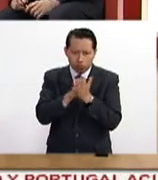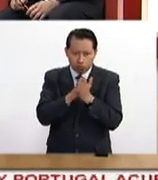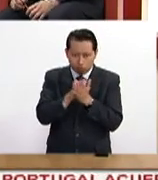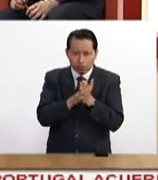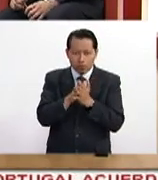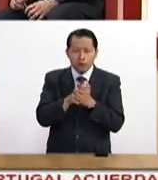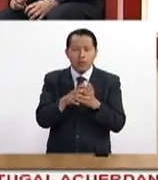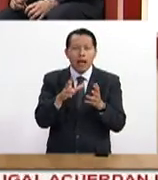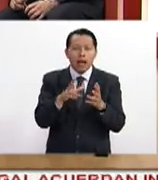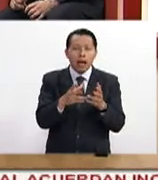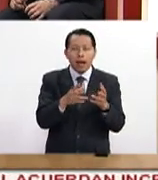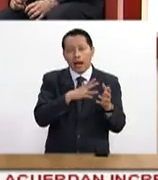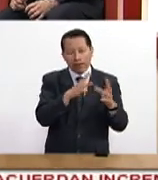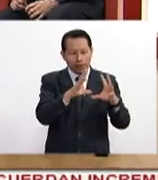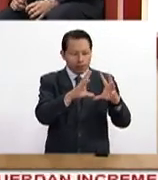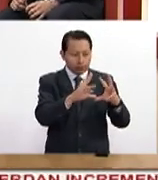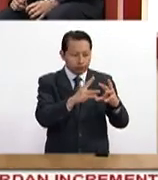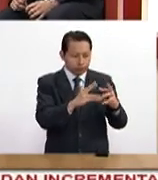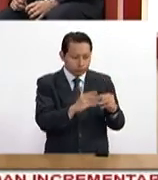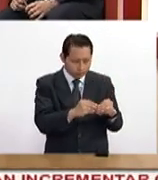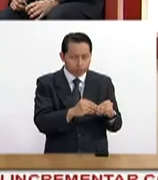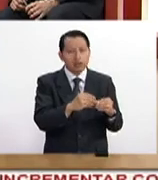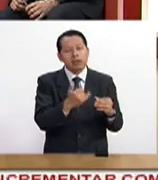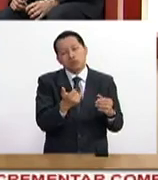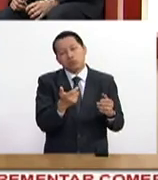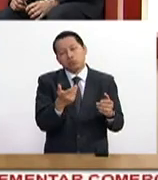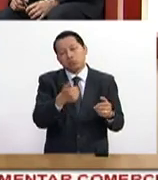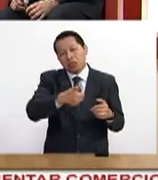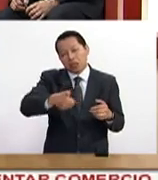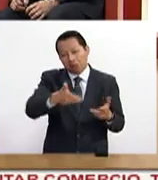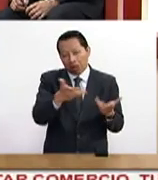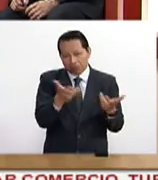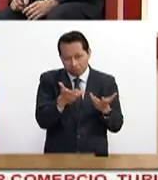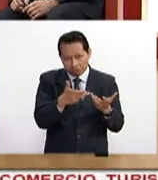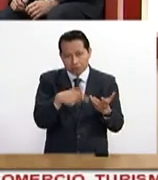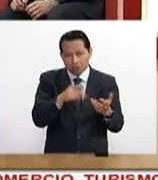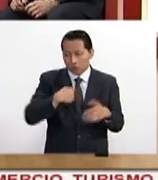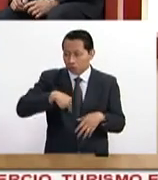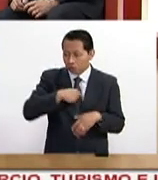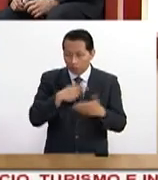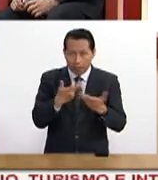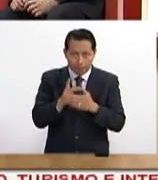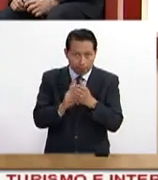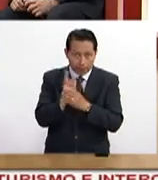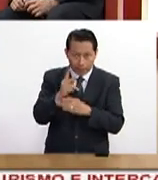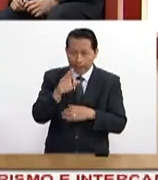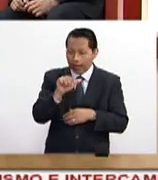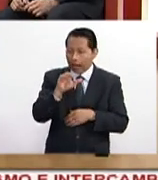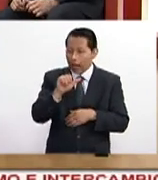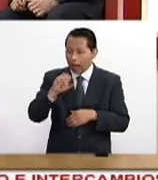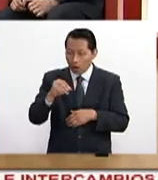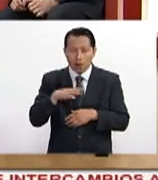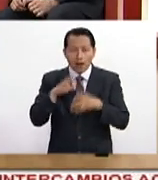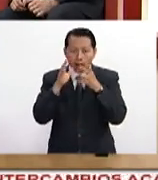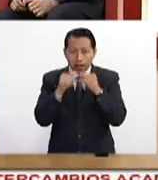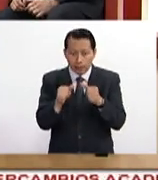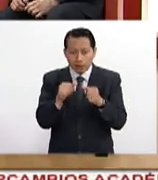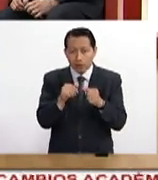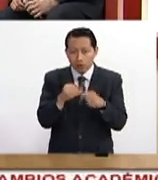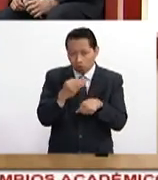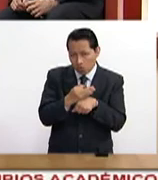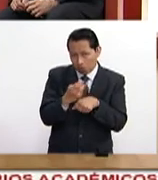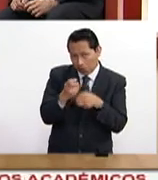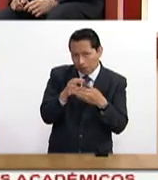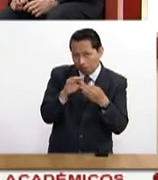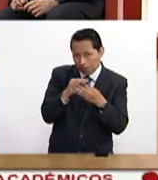derrites y haces tus creaciones. Pero nosotros tenemos una plantación de cacao, tenemos una hacienda, que ahorita platicamos un